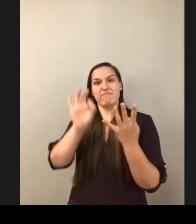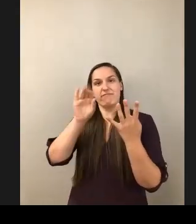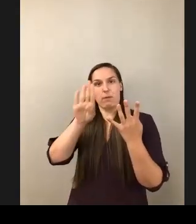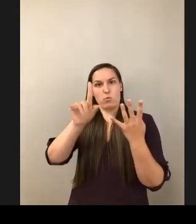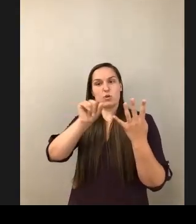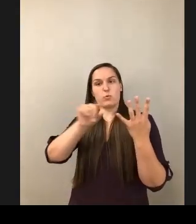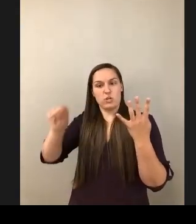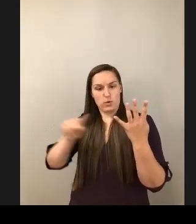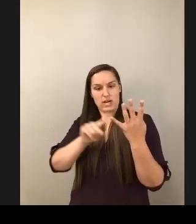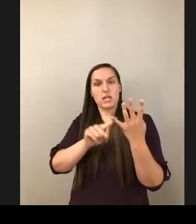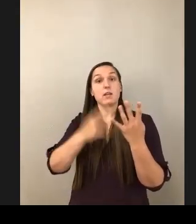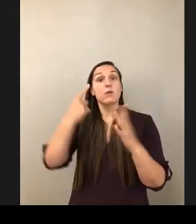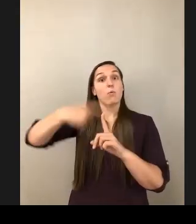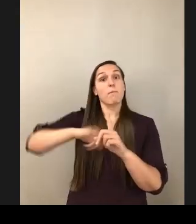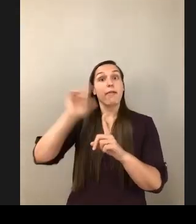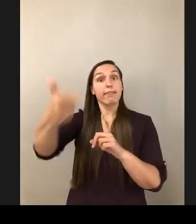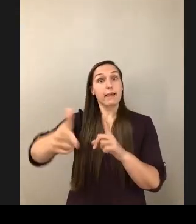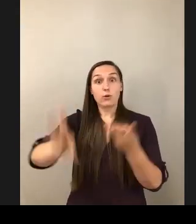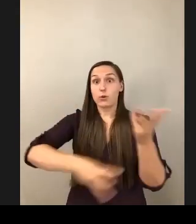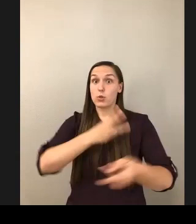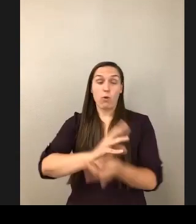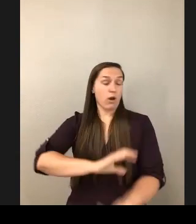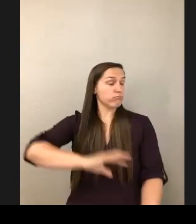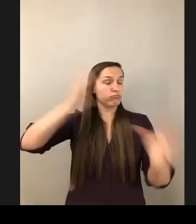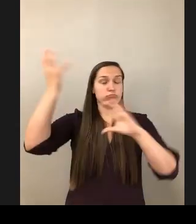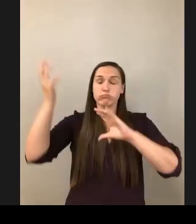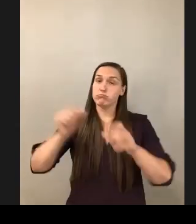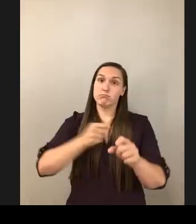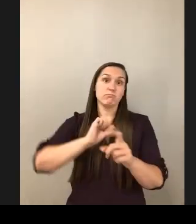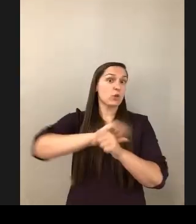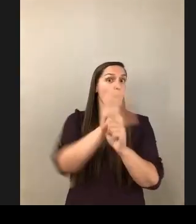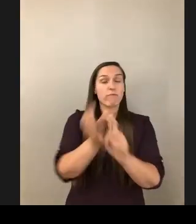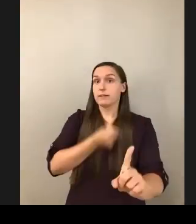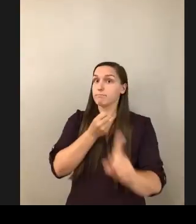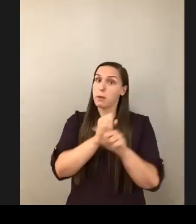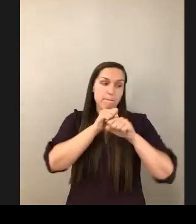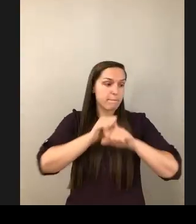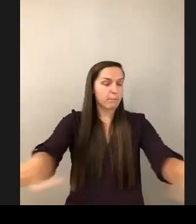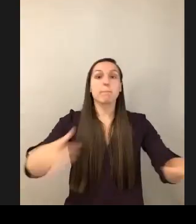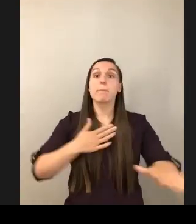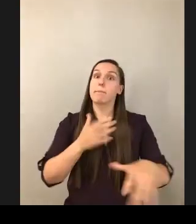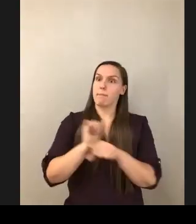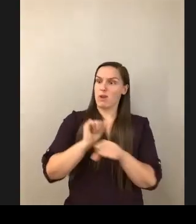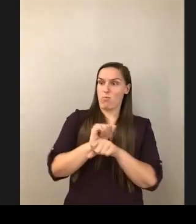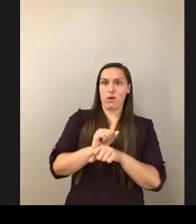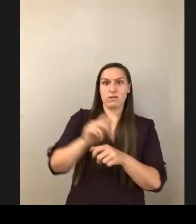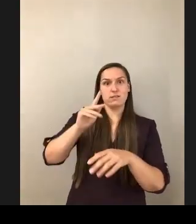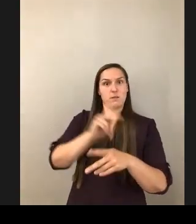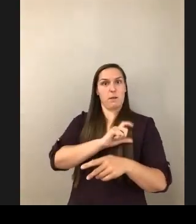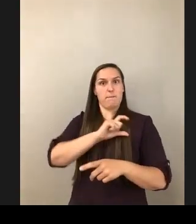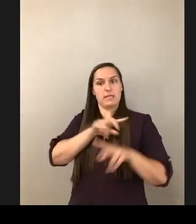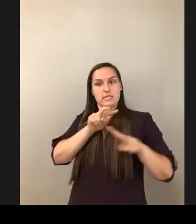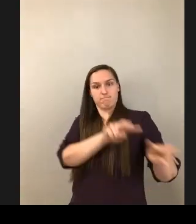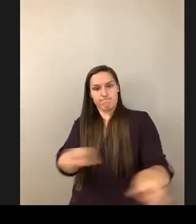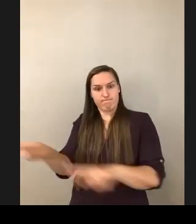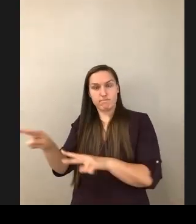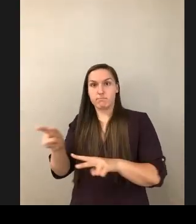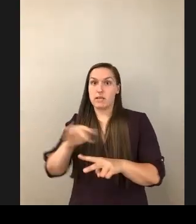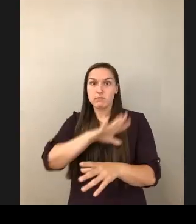contrataron en febrero de 2020 y un mes después entramos en la pandemia.